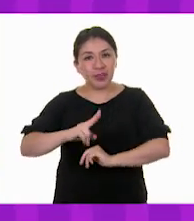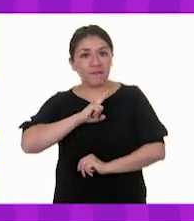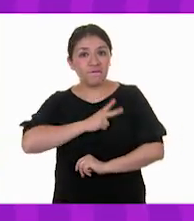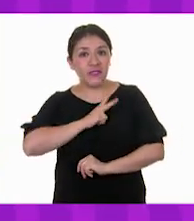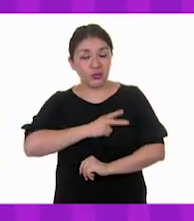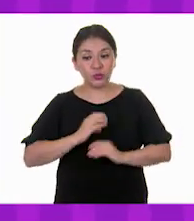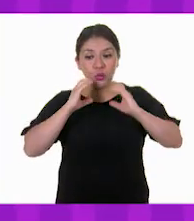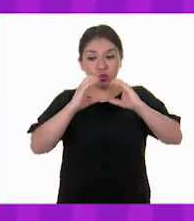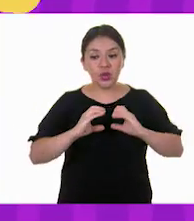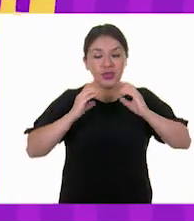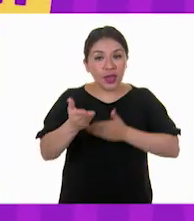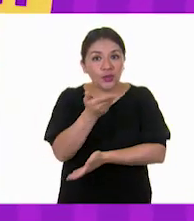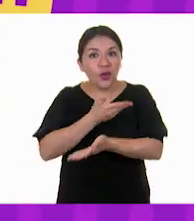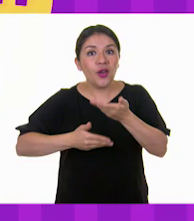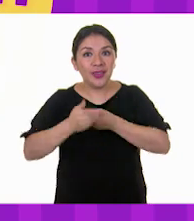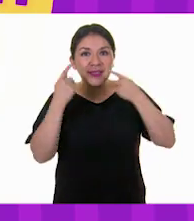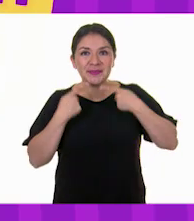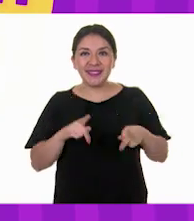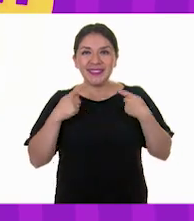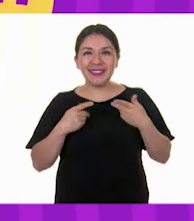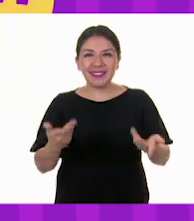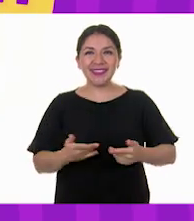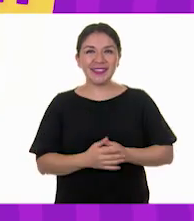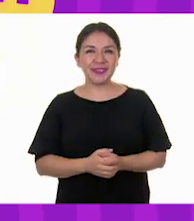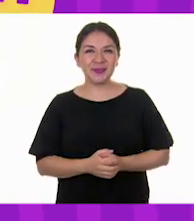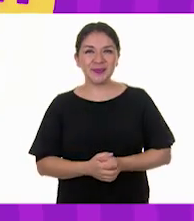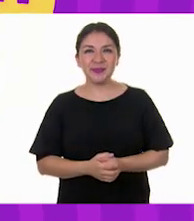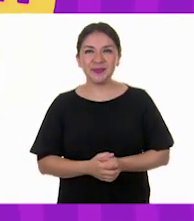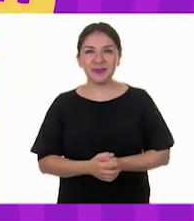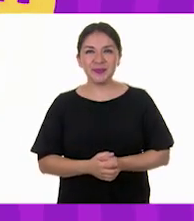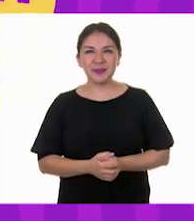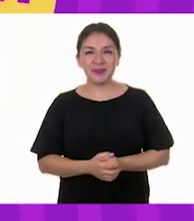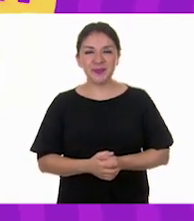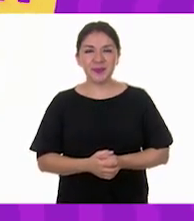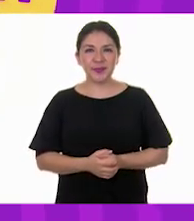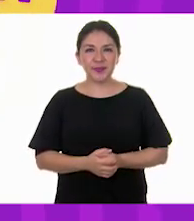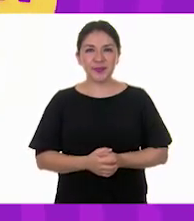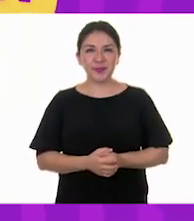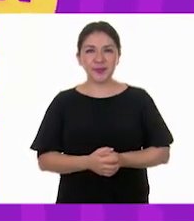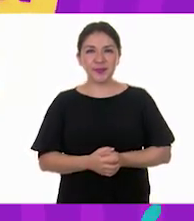virus, cuidándonos los unos a los otros.